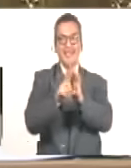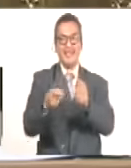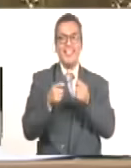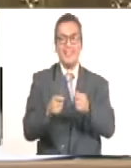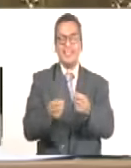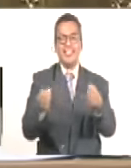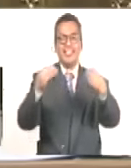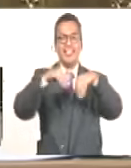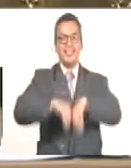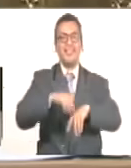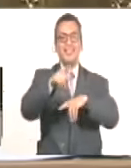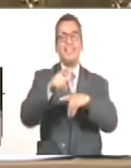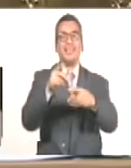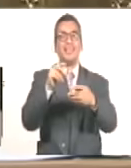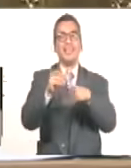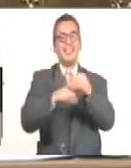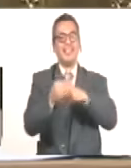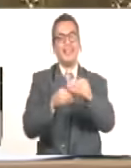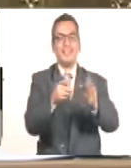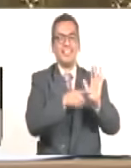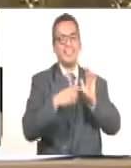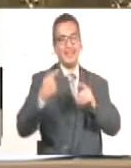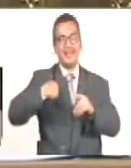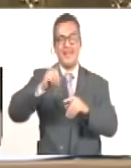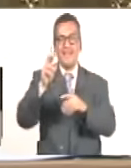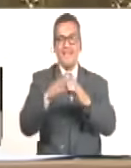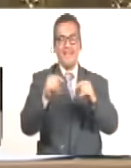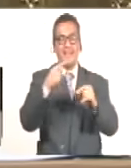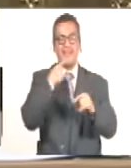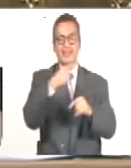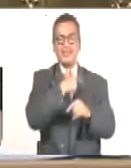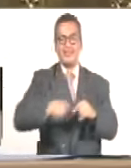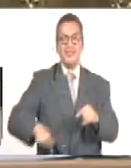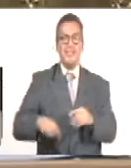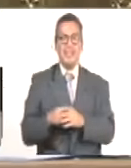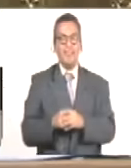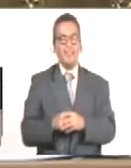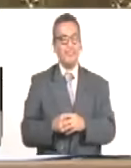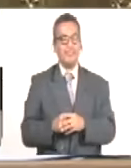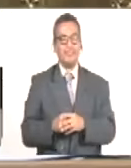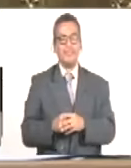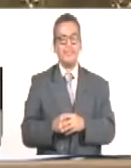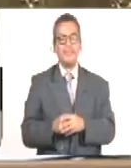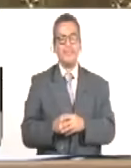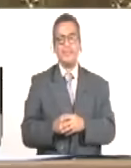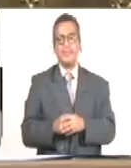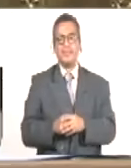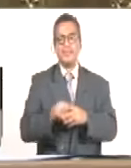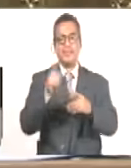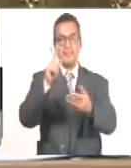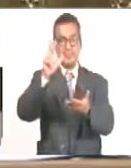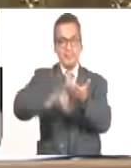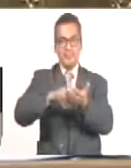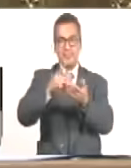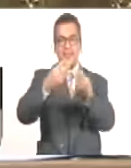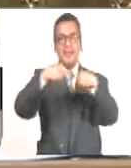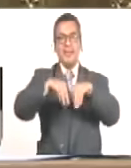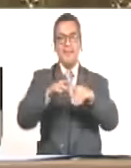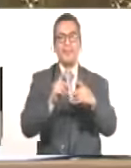tratados, pactos y convenios suscritos y ratificados por la República. Es todo, ciudadano vicepresidente. Consideración, aprobado.